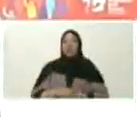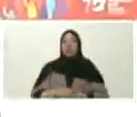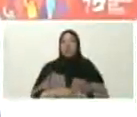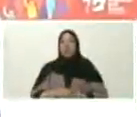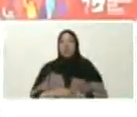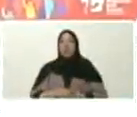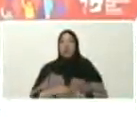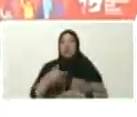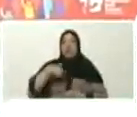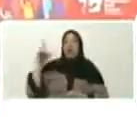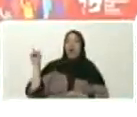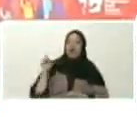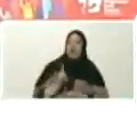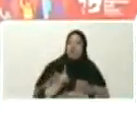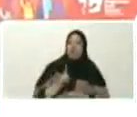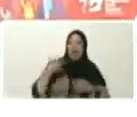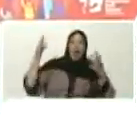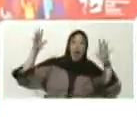Y aquí estamos.